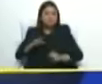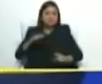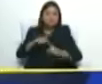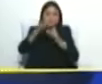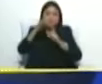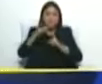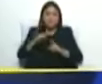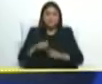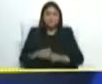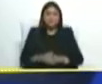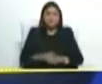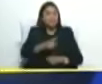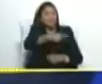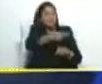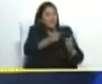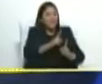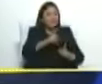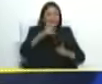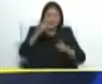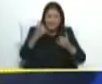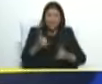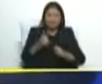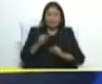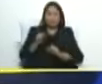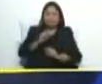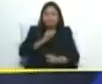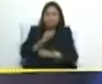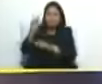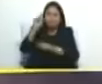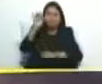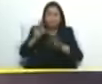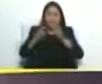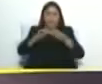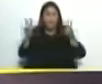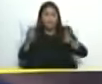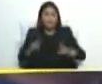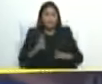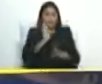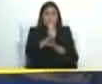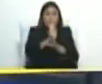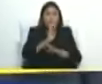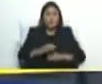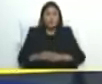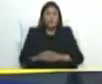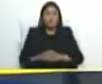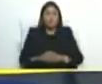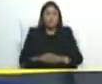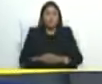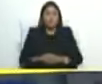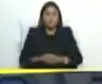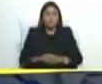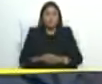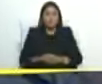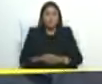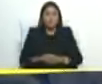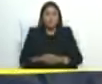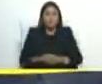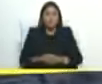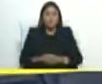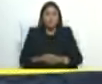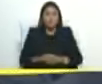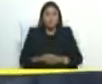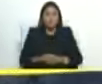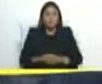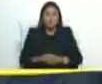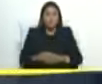acción inmediata de justicia de paz y de seguridad un plan